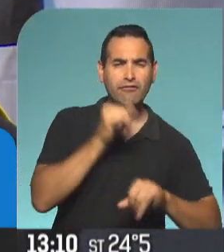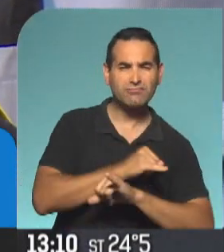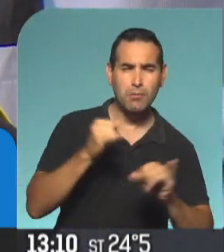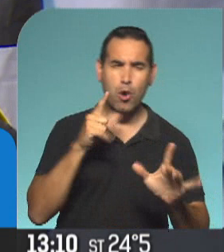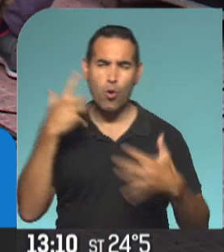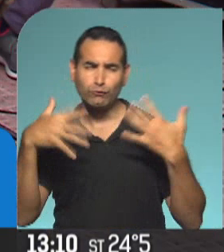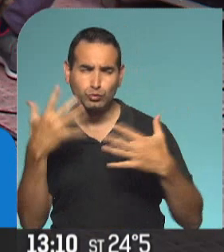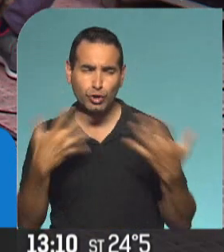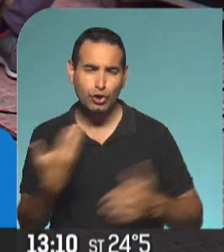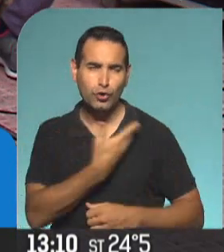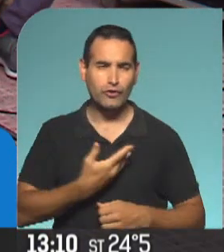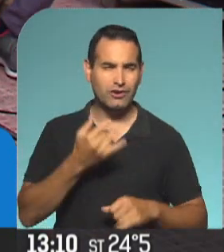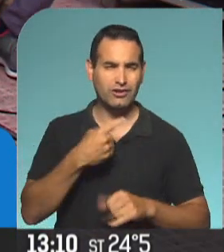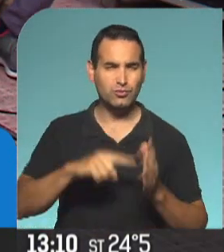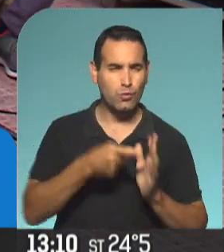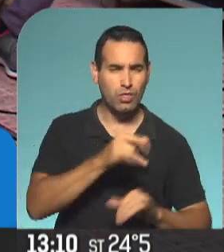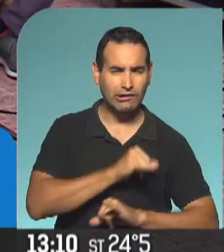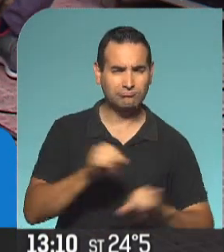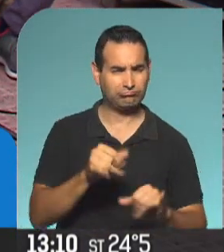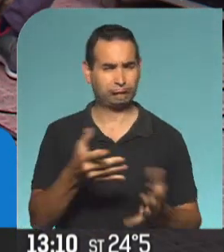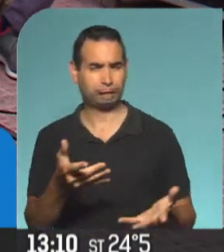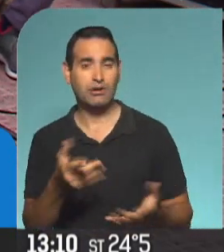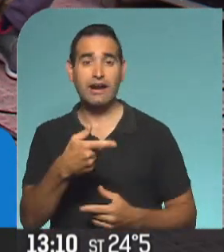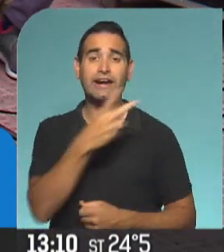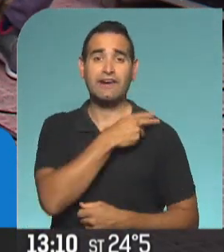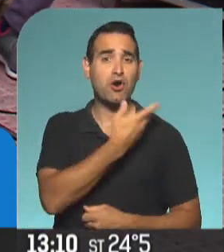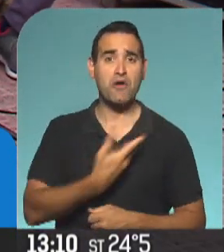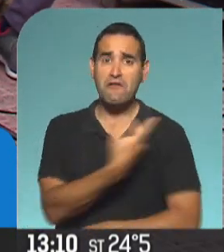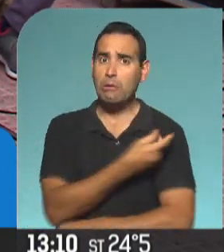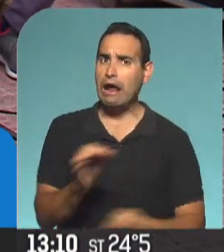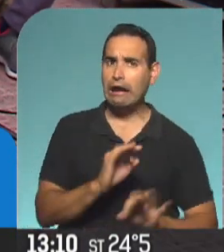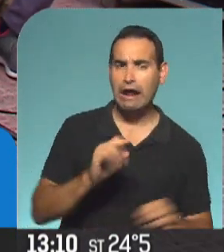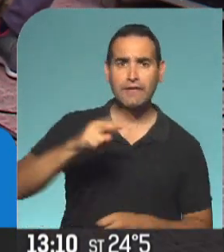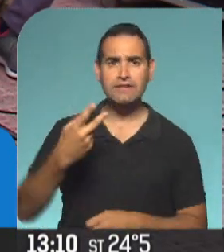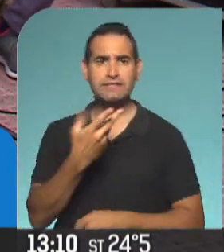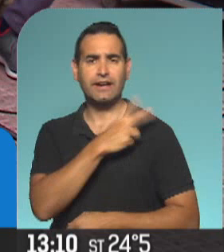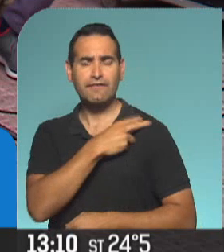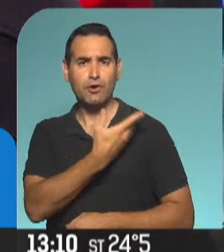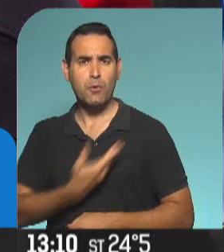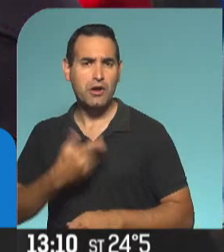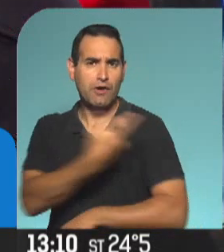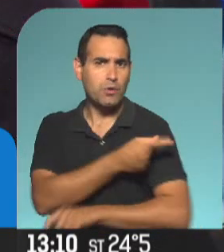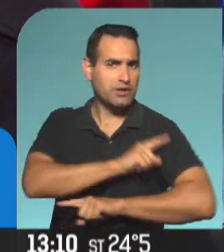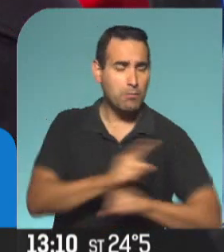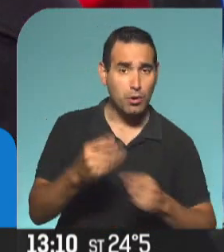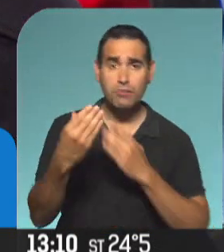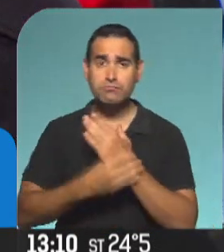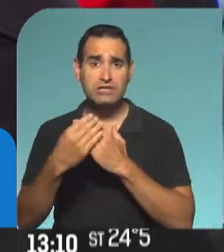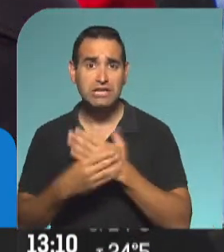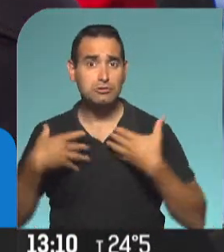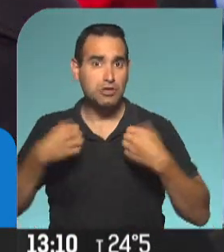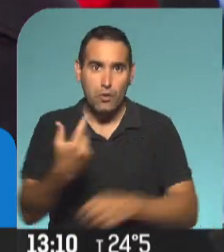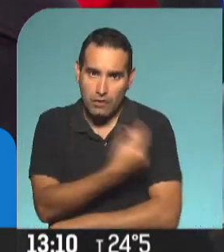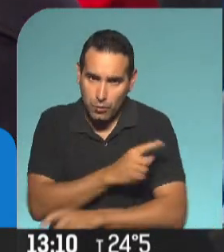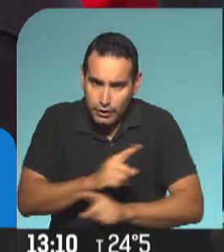como el que tiene el gobierno de la ciudad. Que el jefe de gobierno no se vacuna, el vicejefe no se vacuna, el ministro de salud